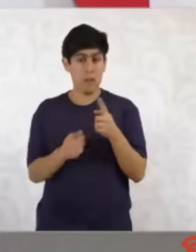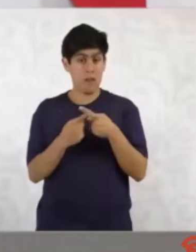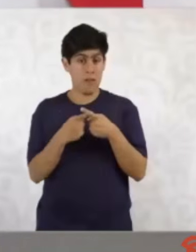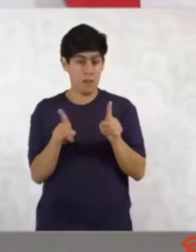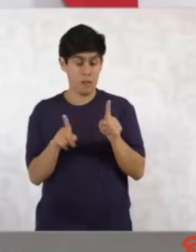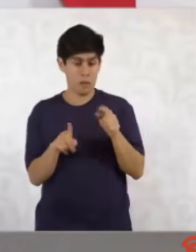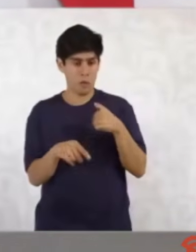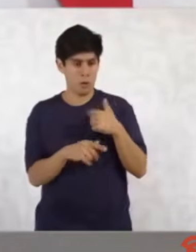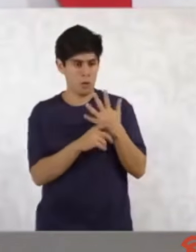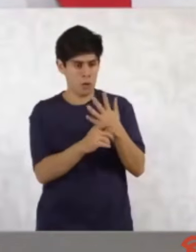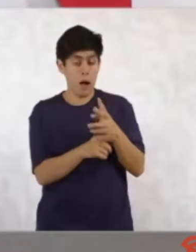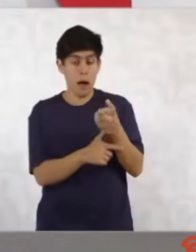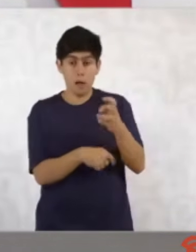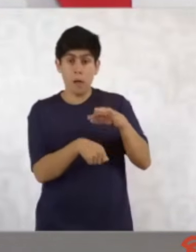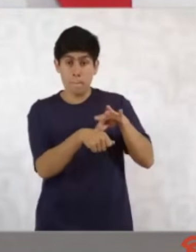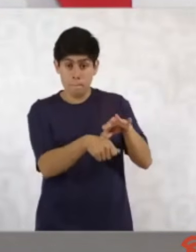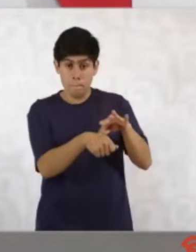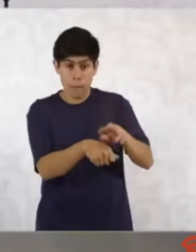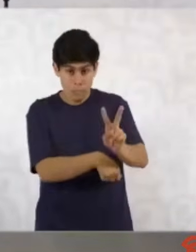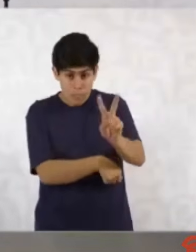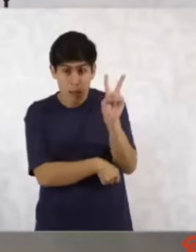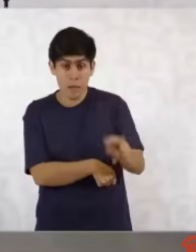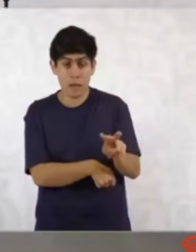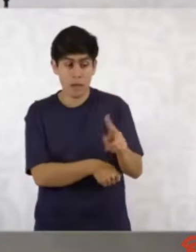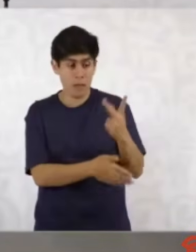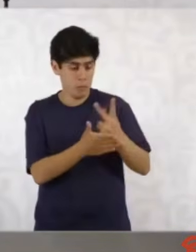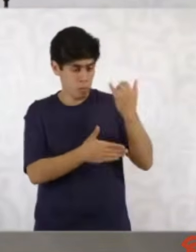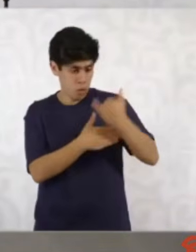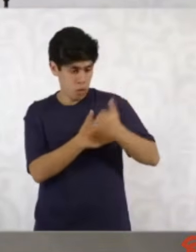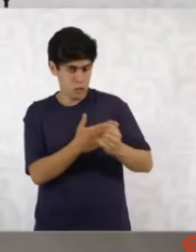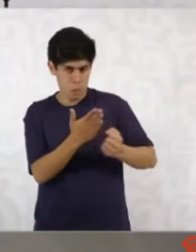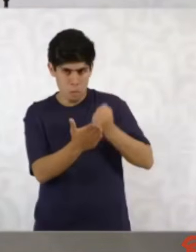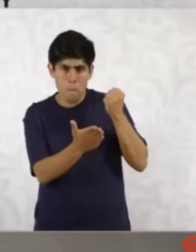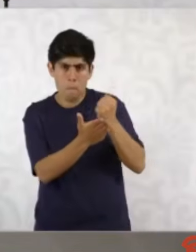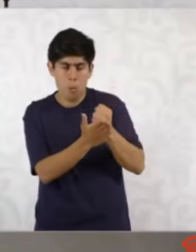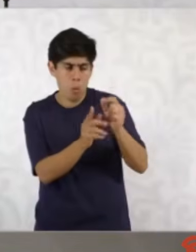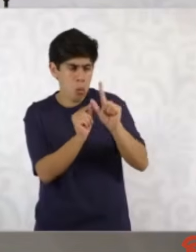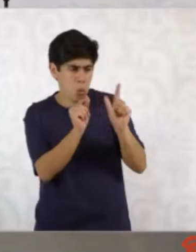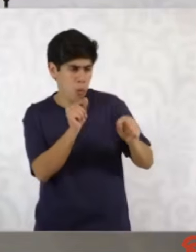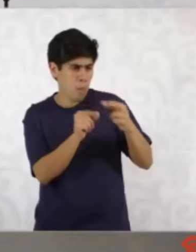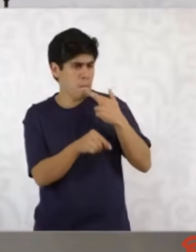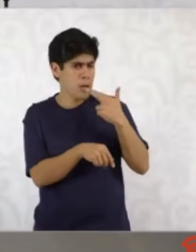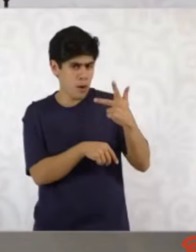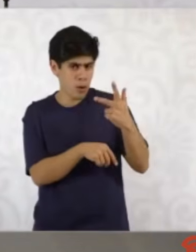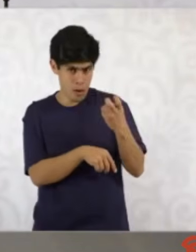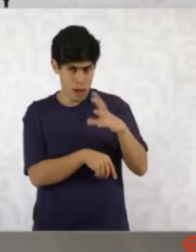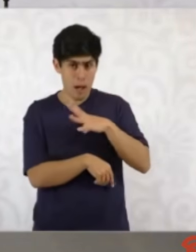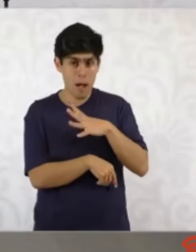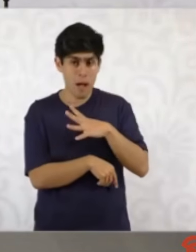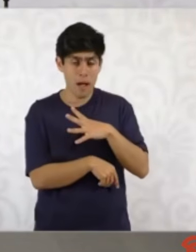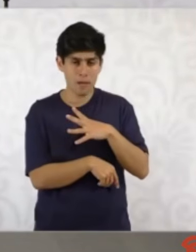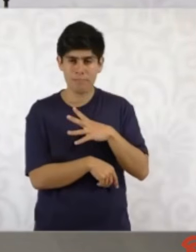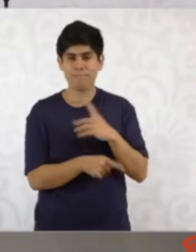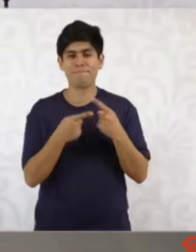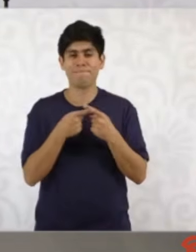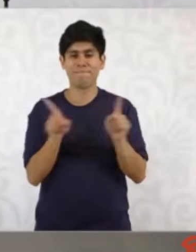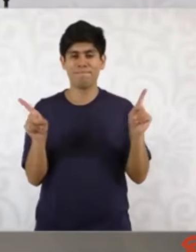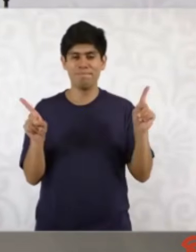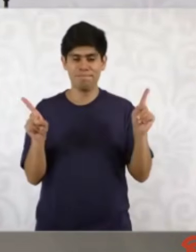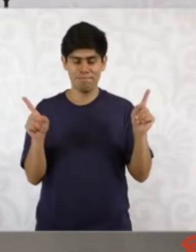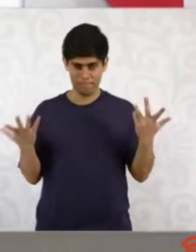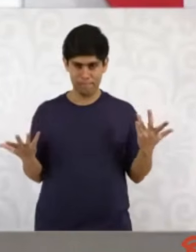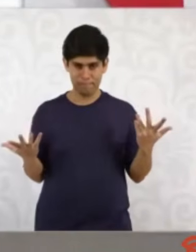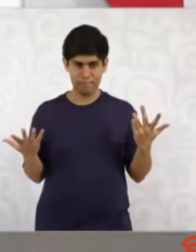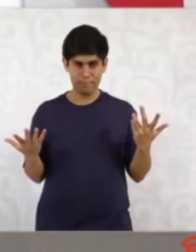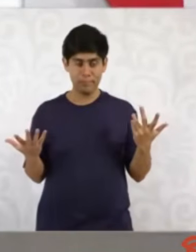tiene un proyecto de nación. Es distinto. ¿Es censura que los medios de